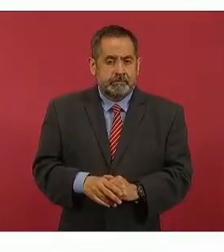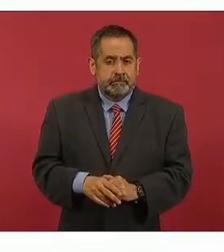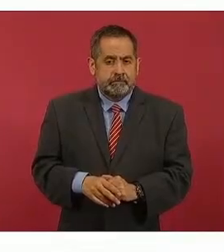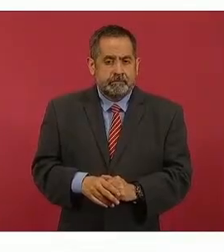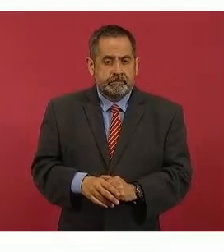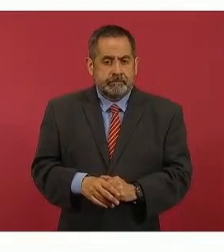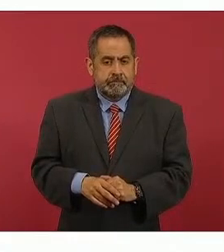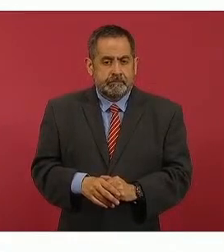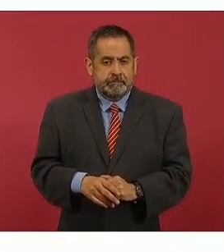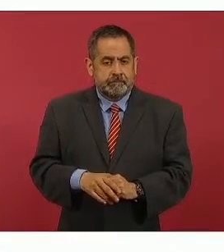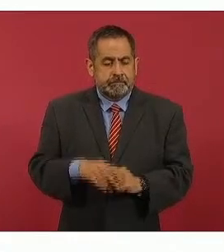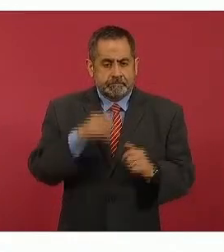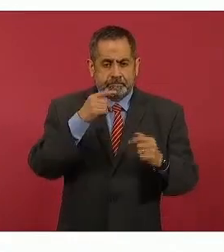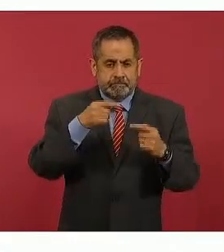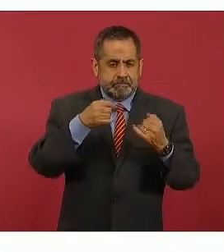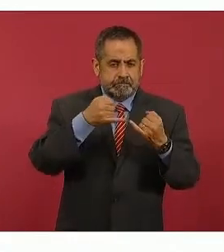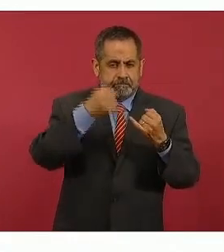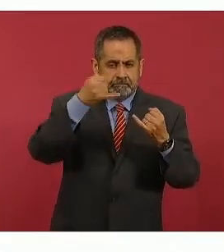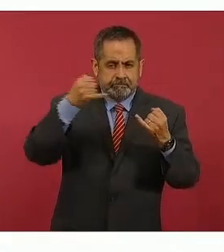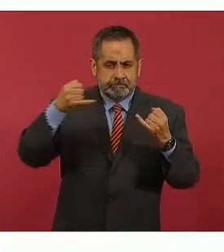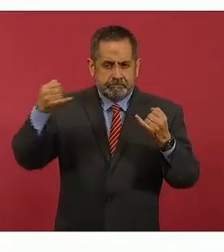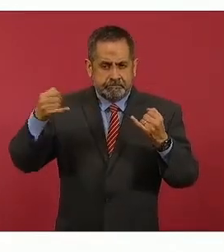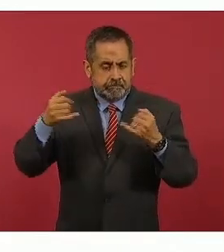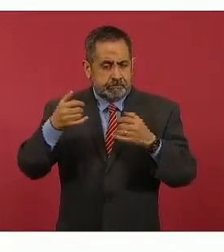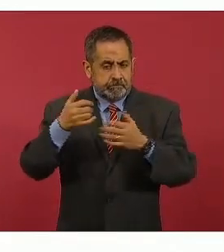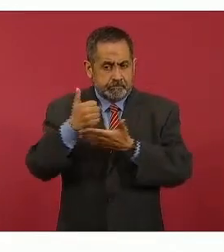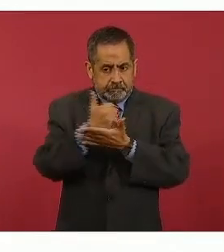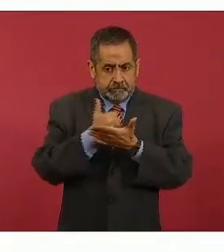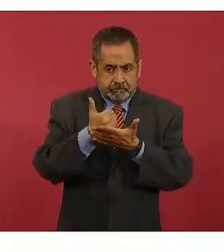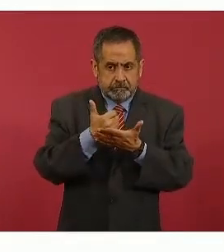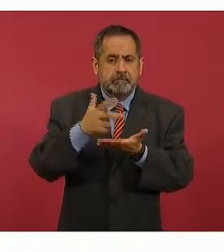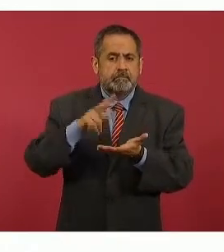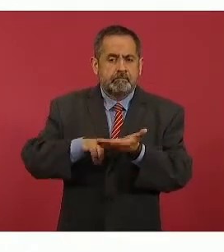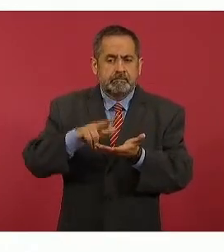Esta línea azul es el precio del crudo.